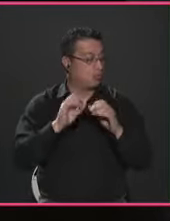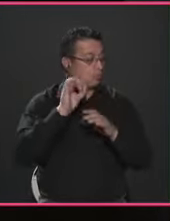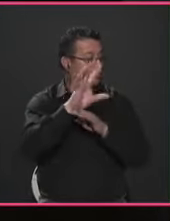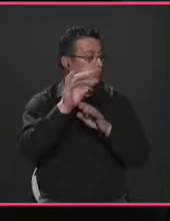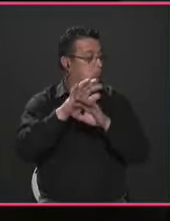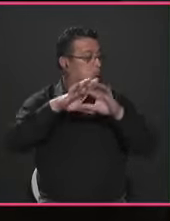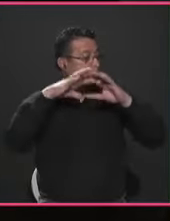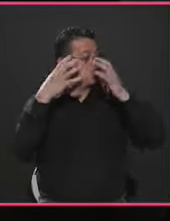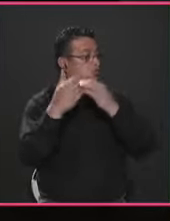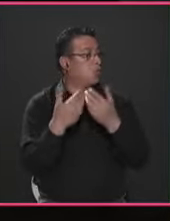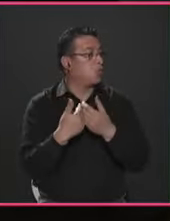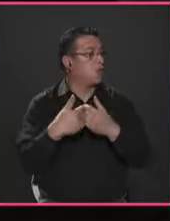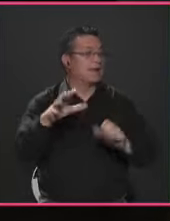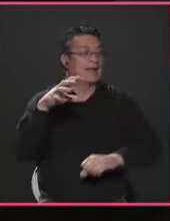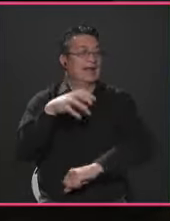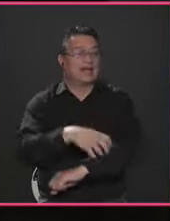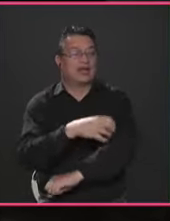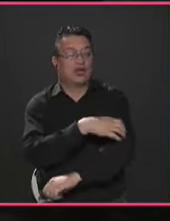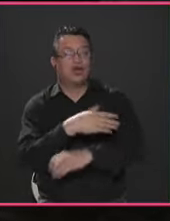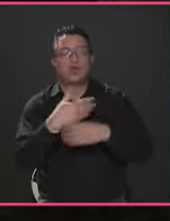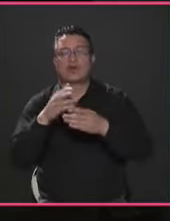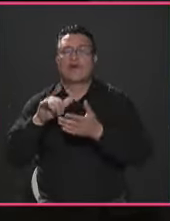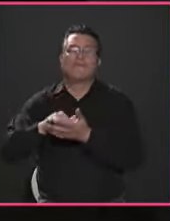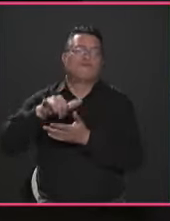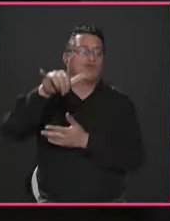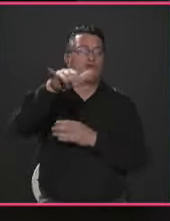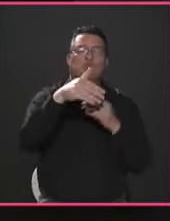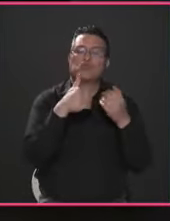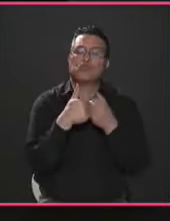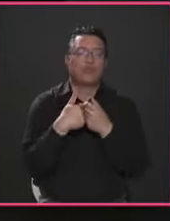puede venir de cualquier región puede venir en cualquier vuelo